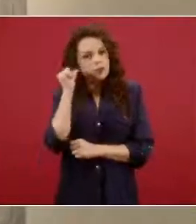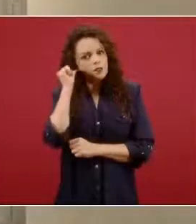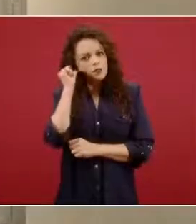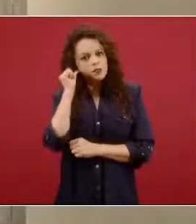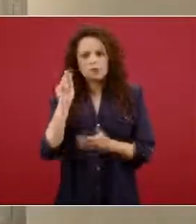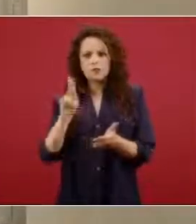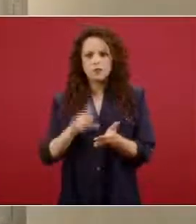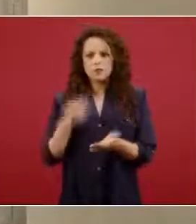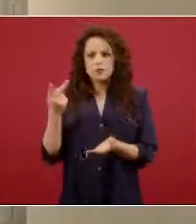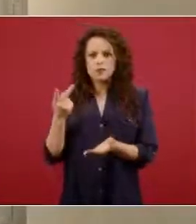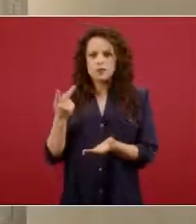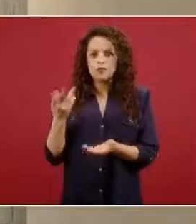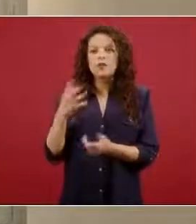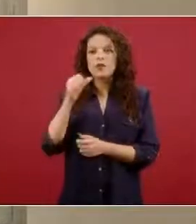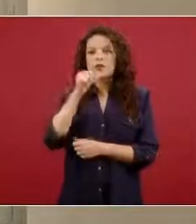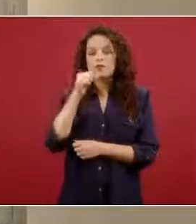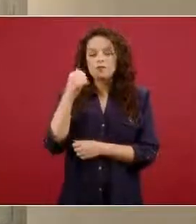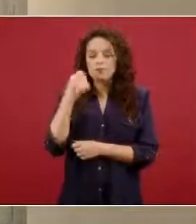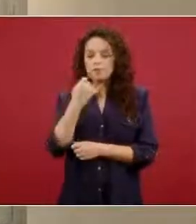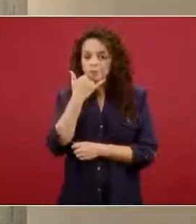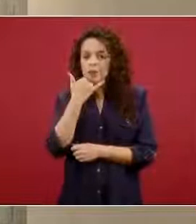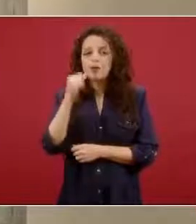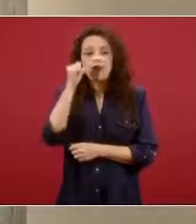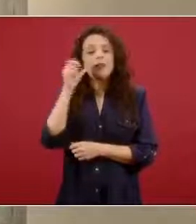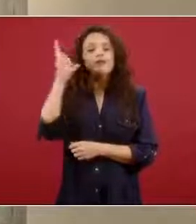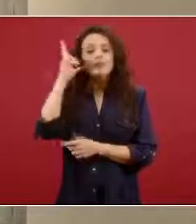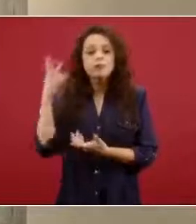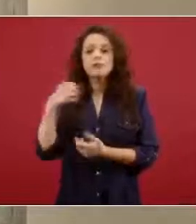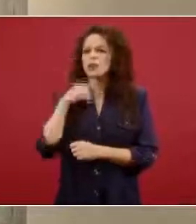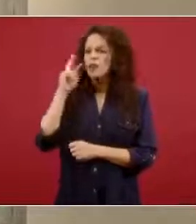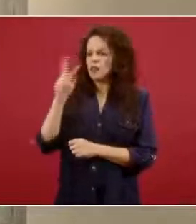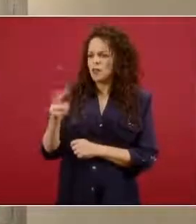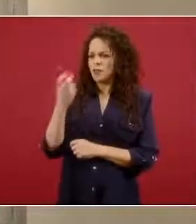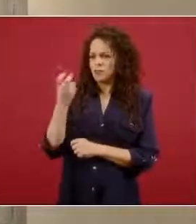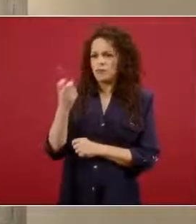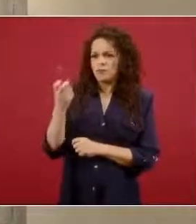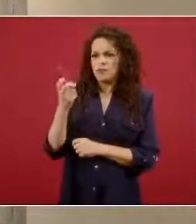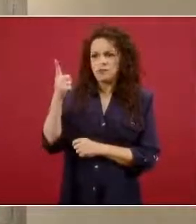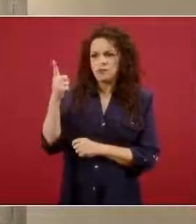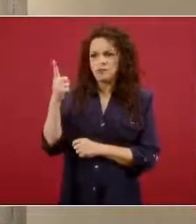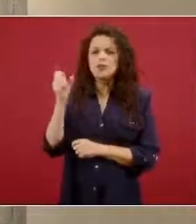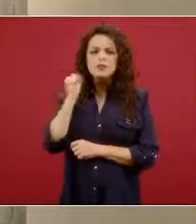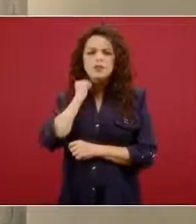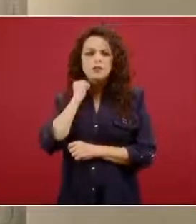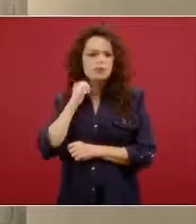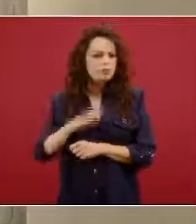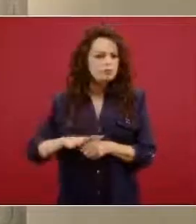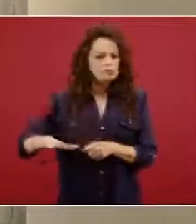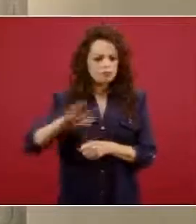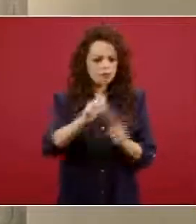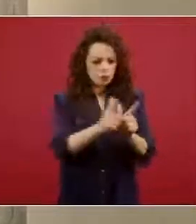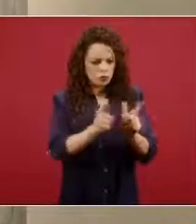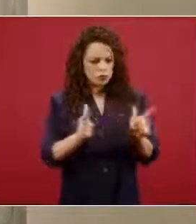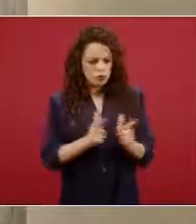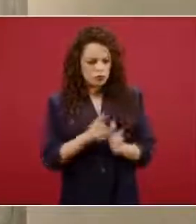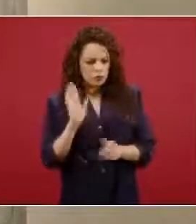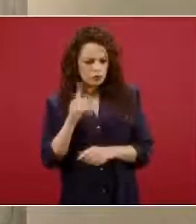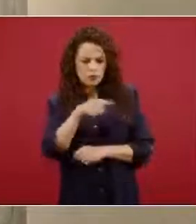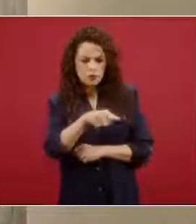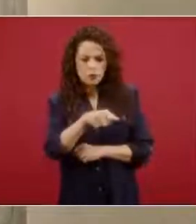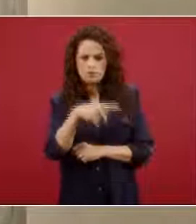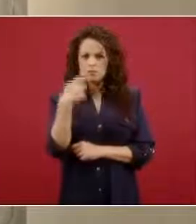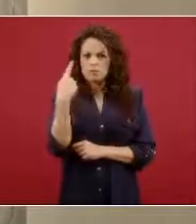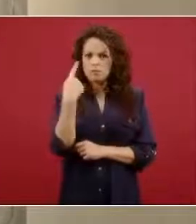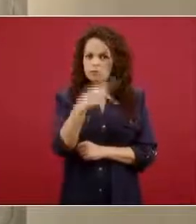nuevamente que, anteayer en el Senado, este mismo grupo de opinión, este grupo minoritario, volvía a hacer